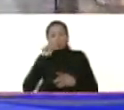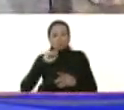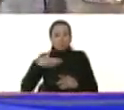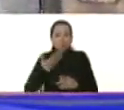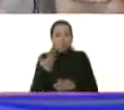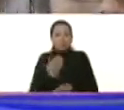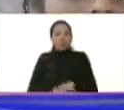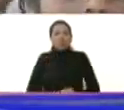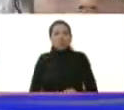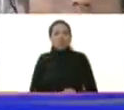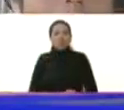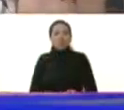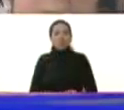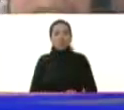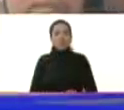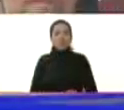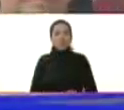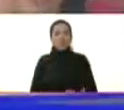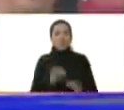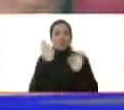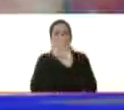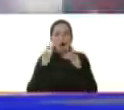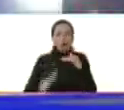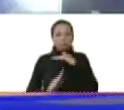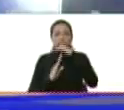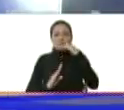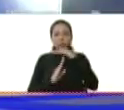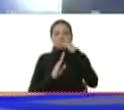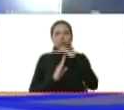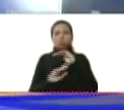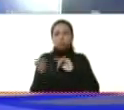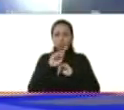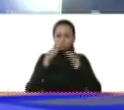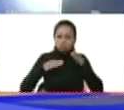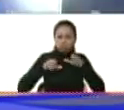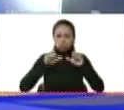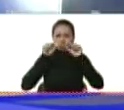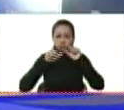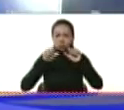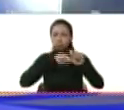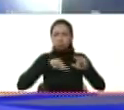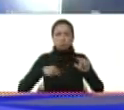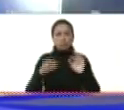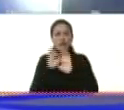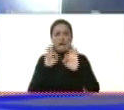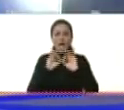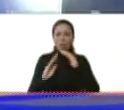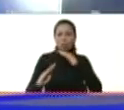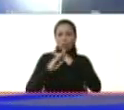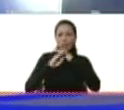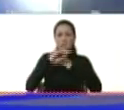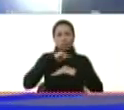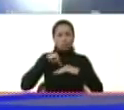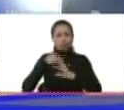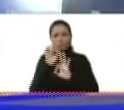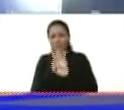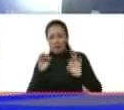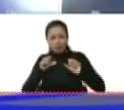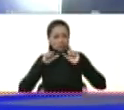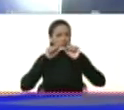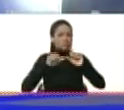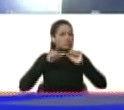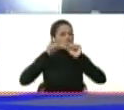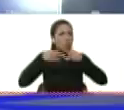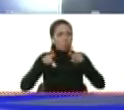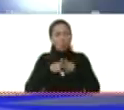año. Nada ni nadie nos va a detener. Nada ni nadie nos ha detenido. Nada ni nadie